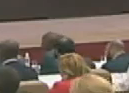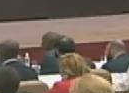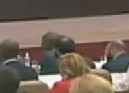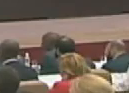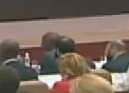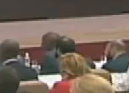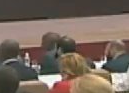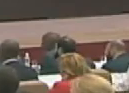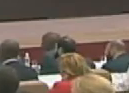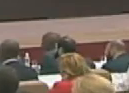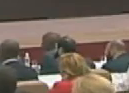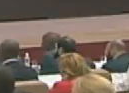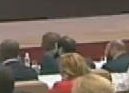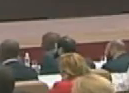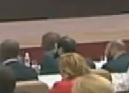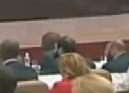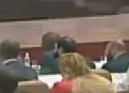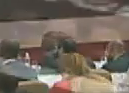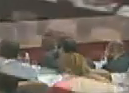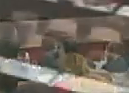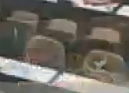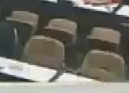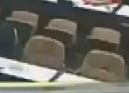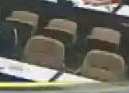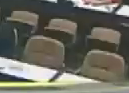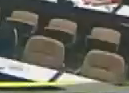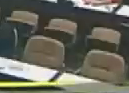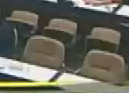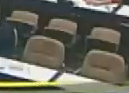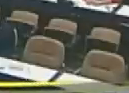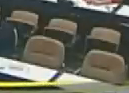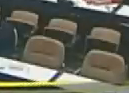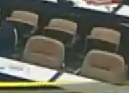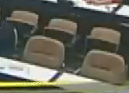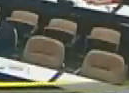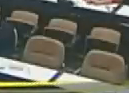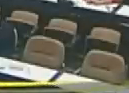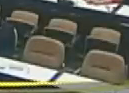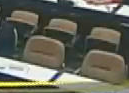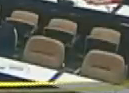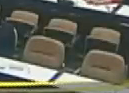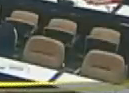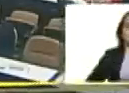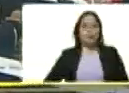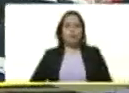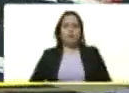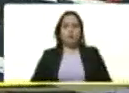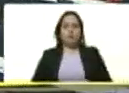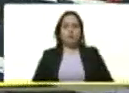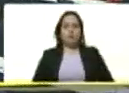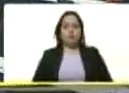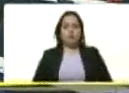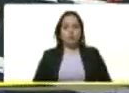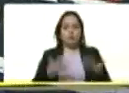Nicaragua y trasladamos el respaldo al comandante presidente Daniel Ortega Saavedra.